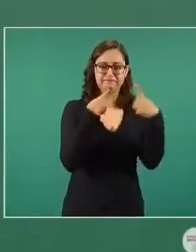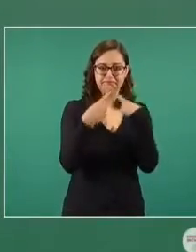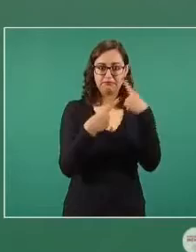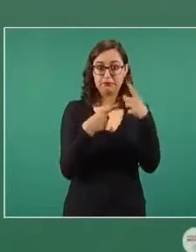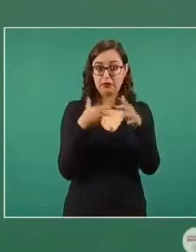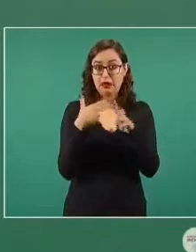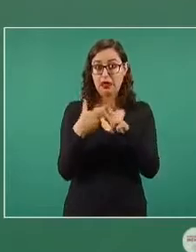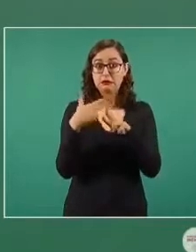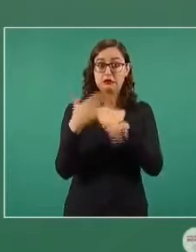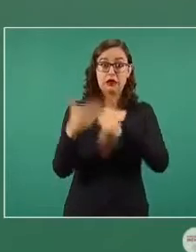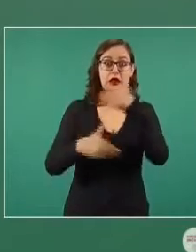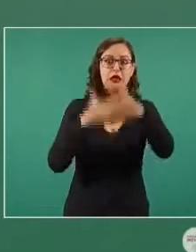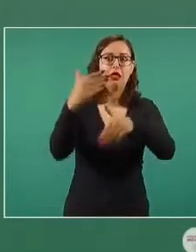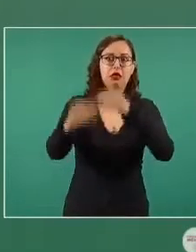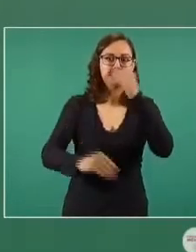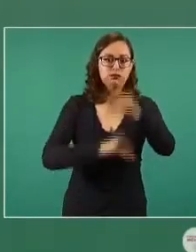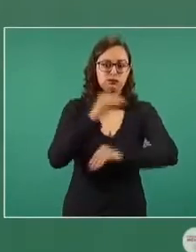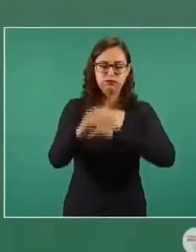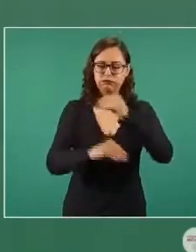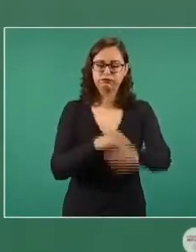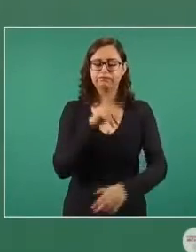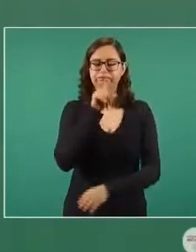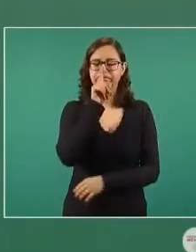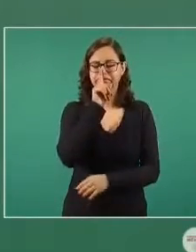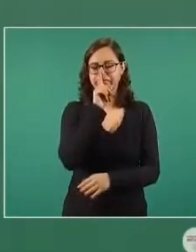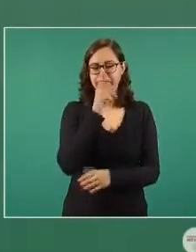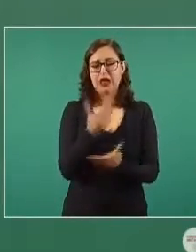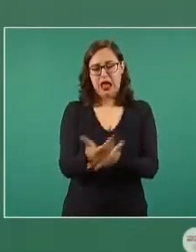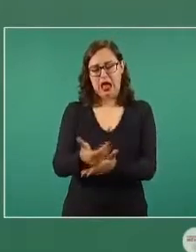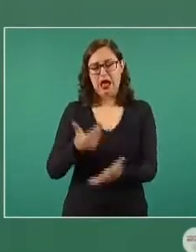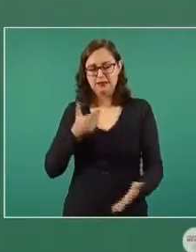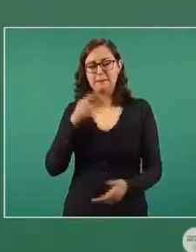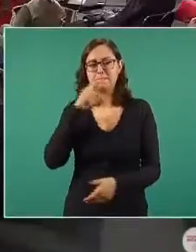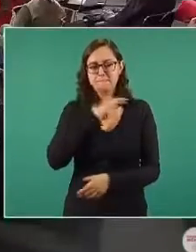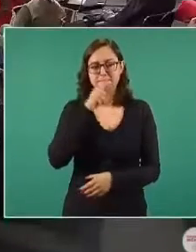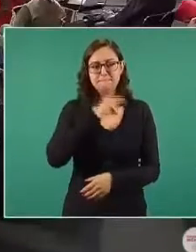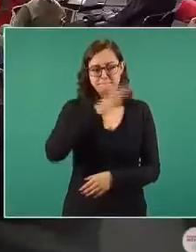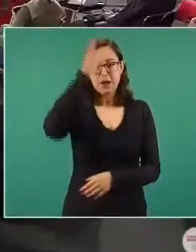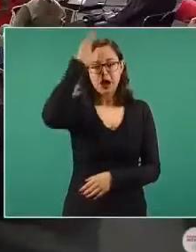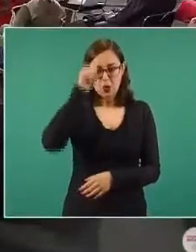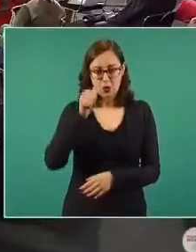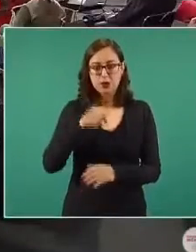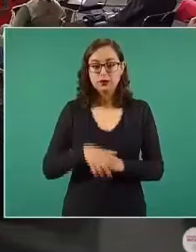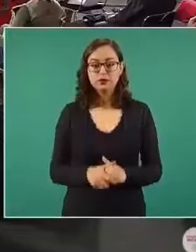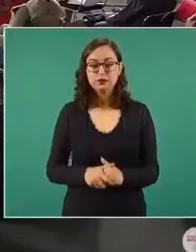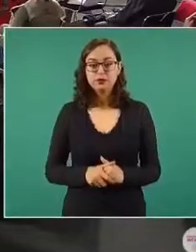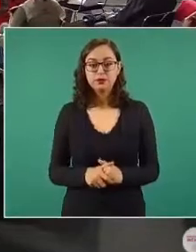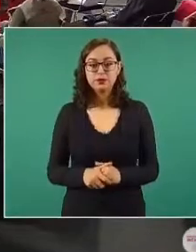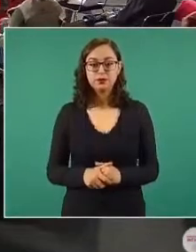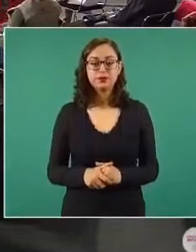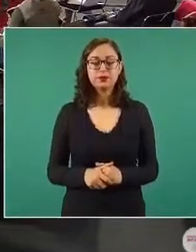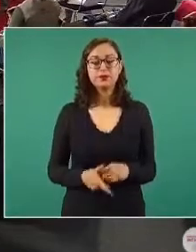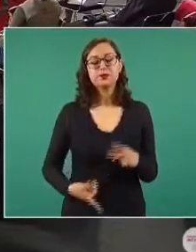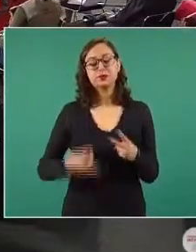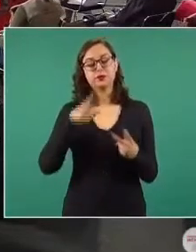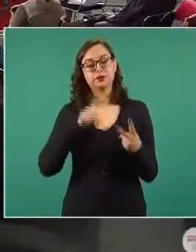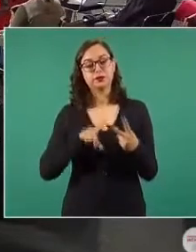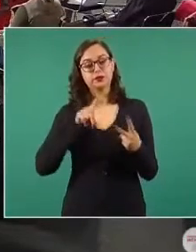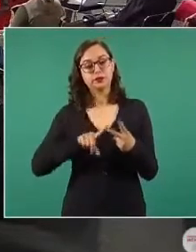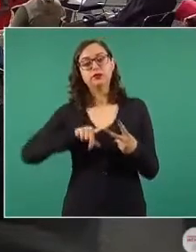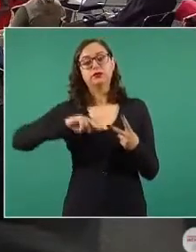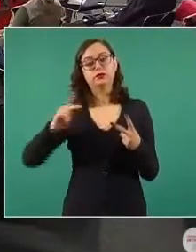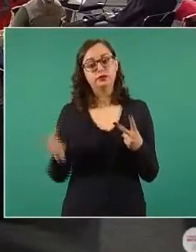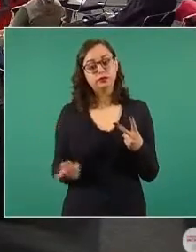a llegar hasta allá. Se vaya a lograr pronto un acuerdo. Sí. En una segunda